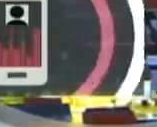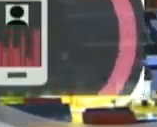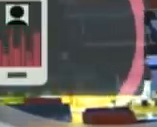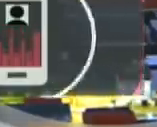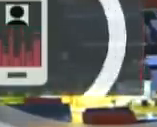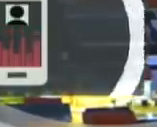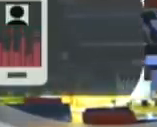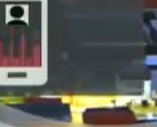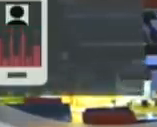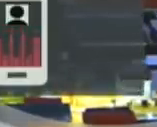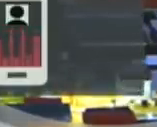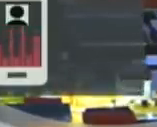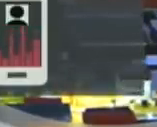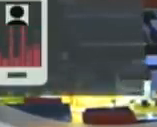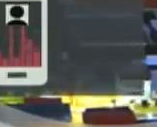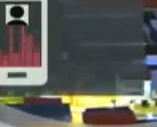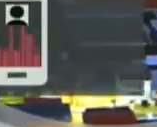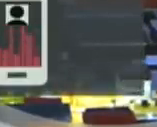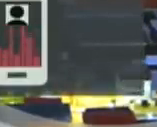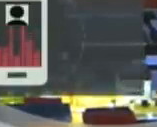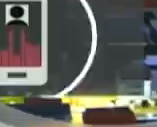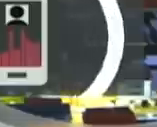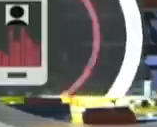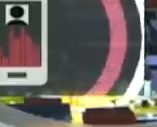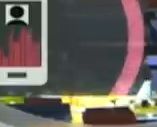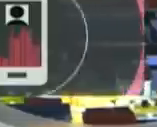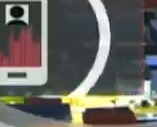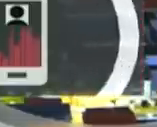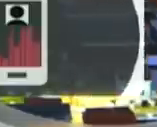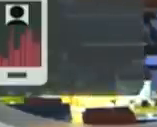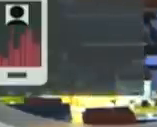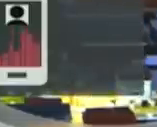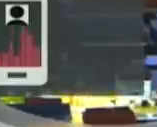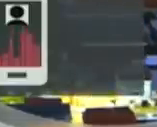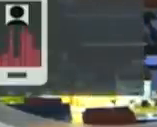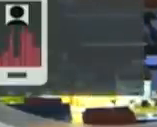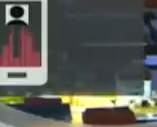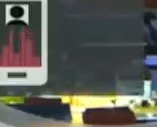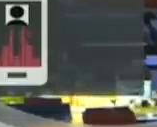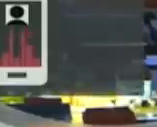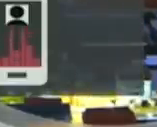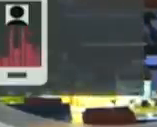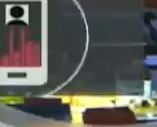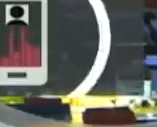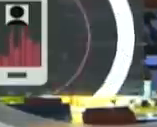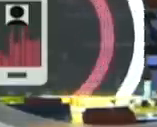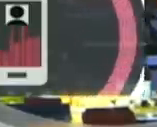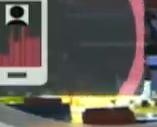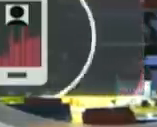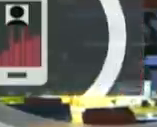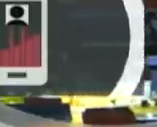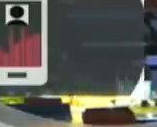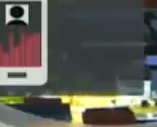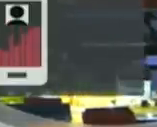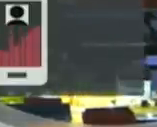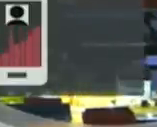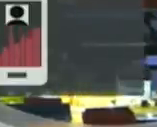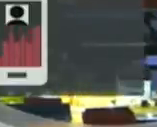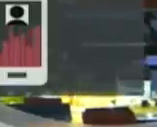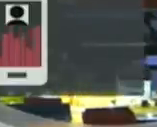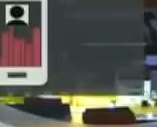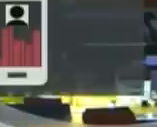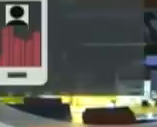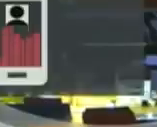del COVID-19, atendiendo toda la evolución de los casos en estos